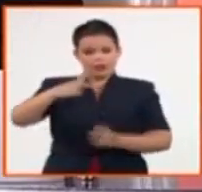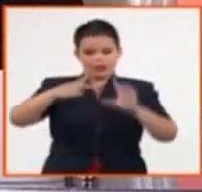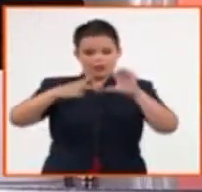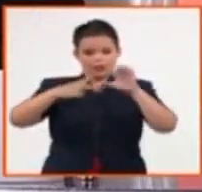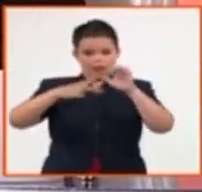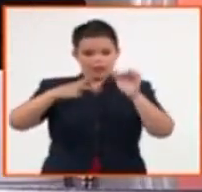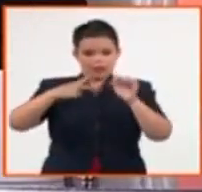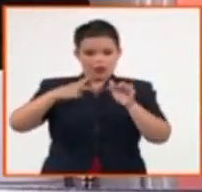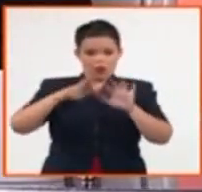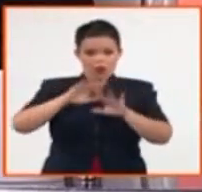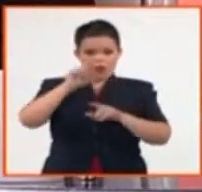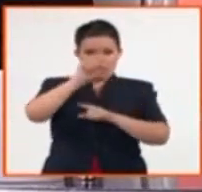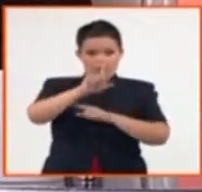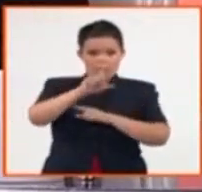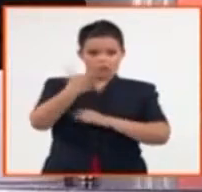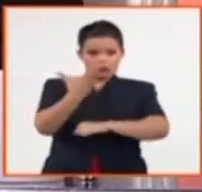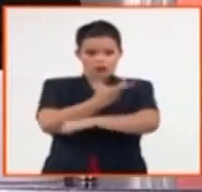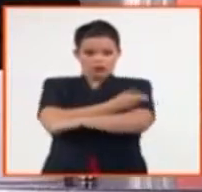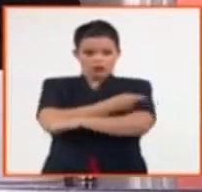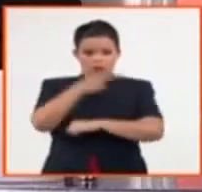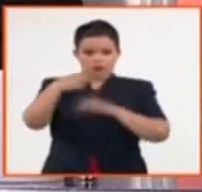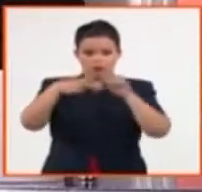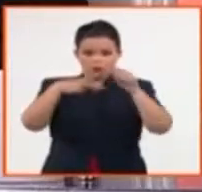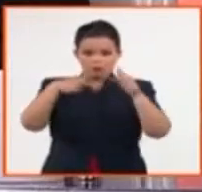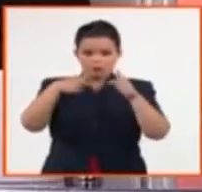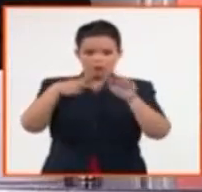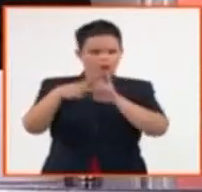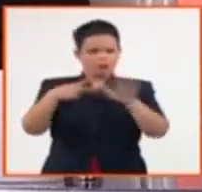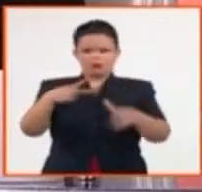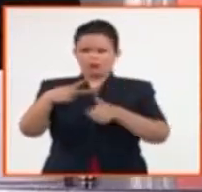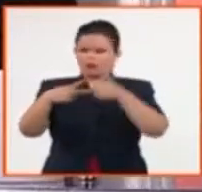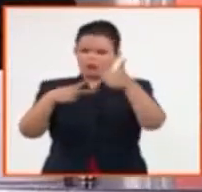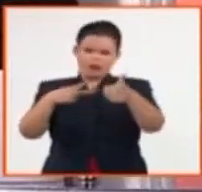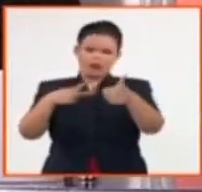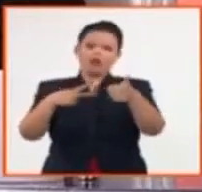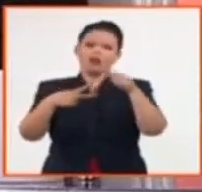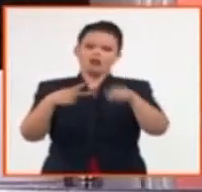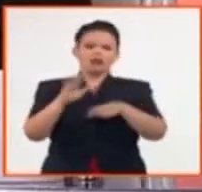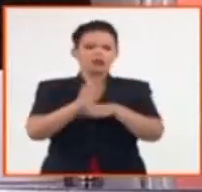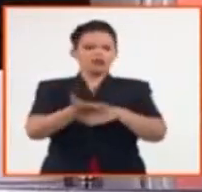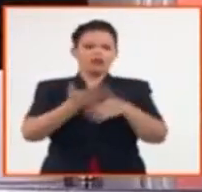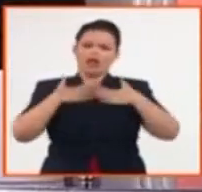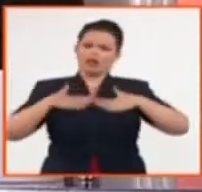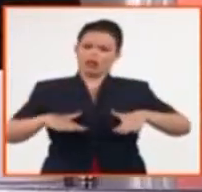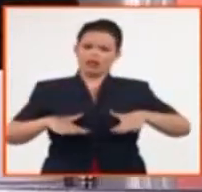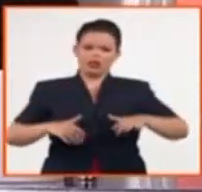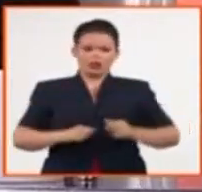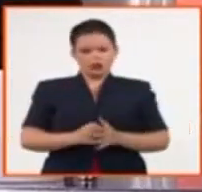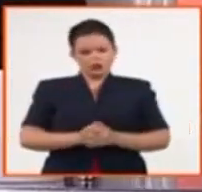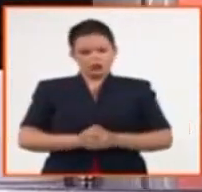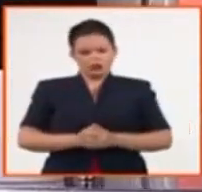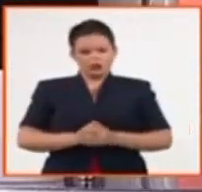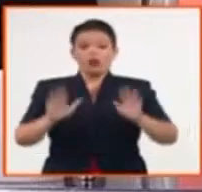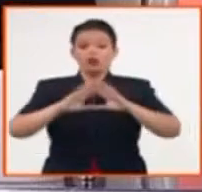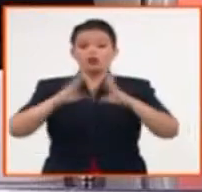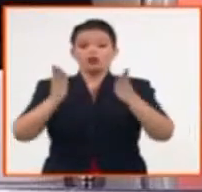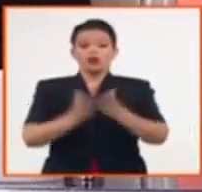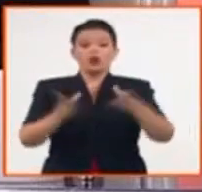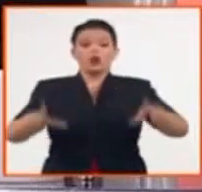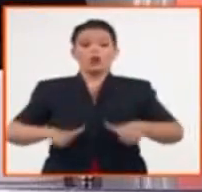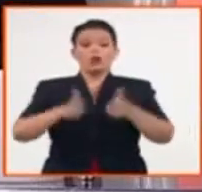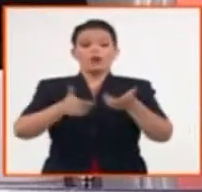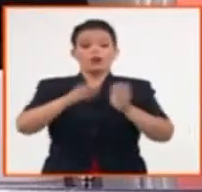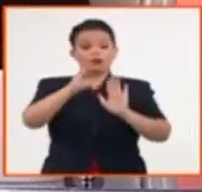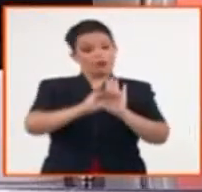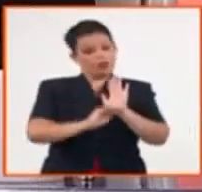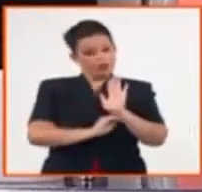con las 3 dosis. Por tanto, eso nos da a nosotros la tranquilidad, que no es solo que estén vacunados, sino el cumplimiento de todas las medidas que más adelante debemos explicar.